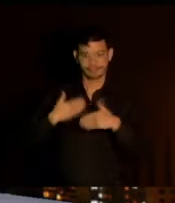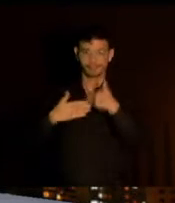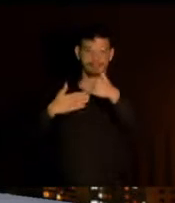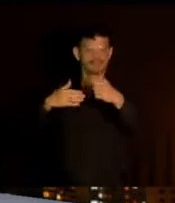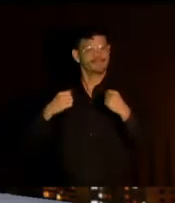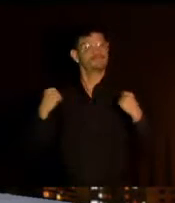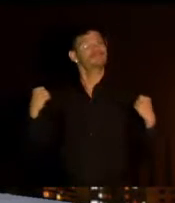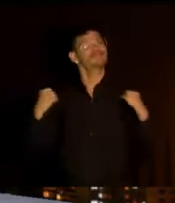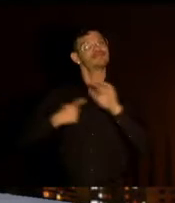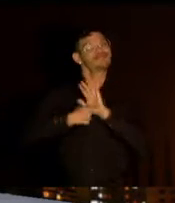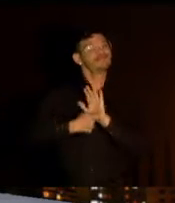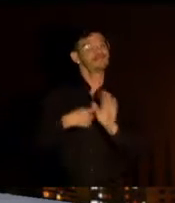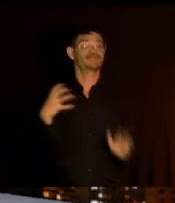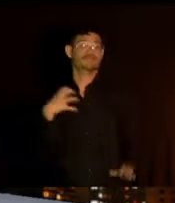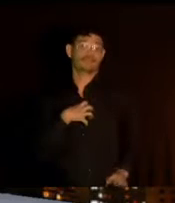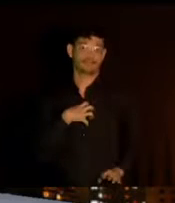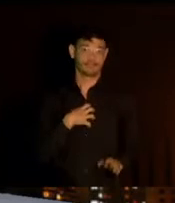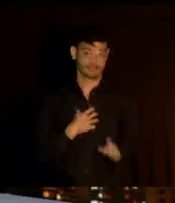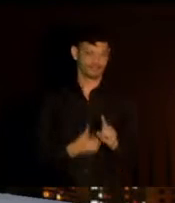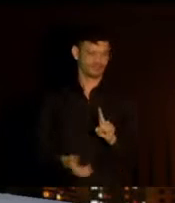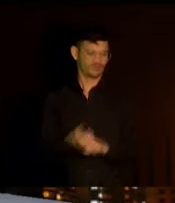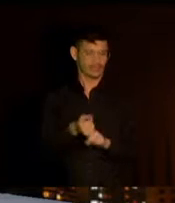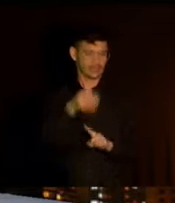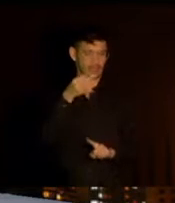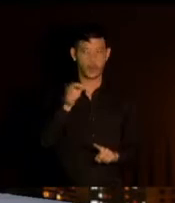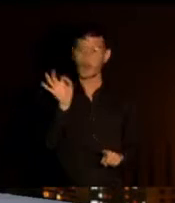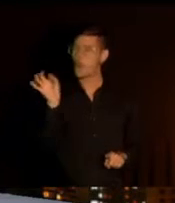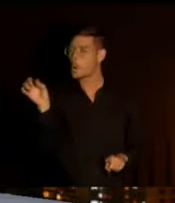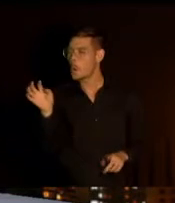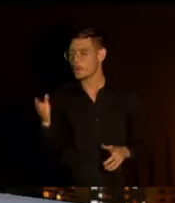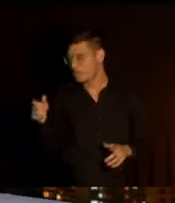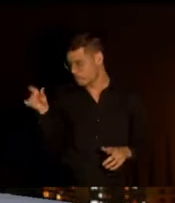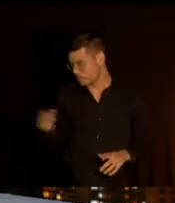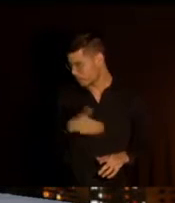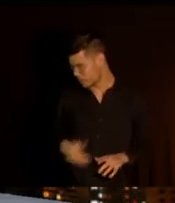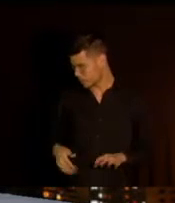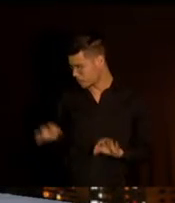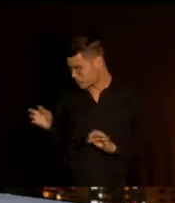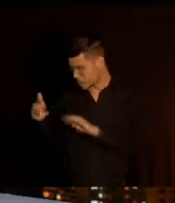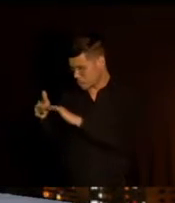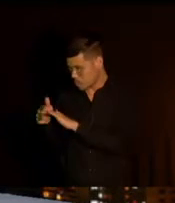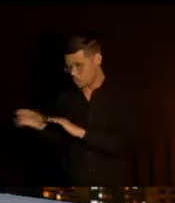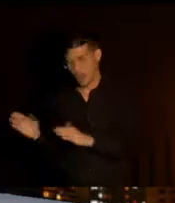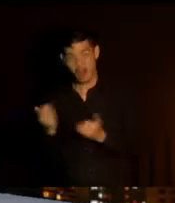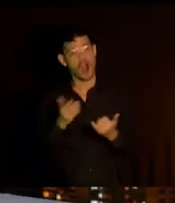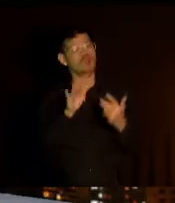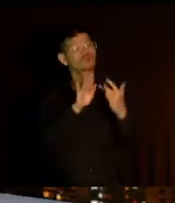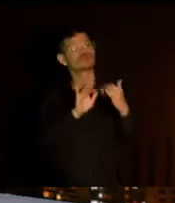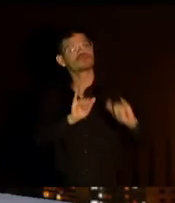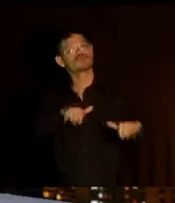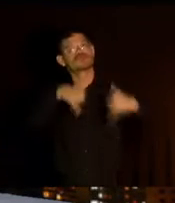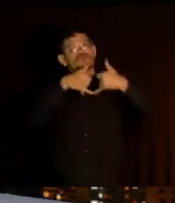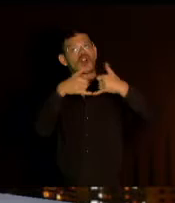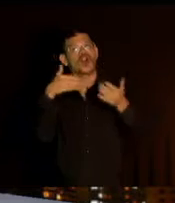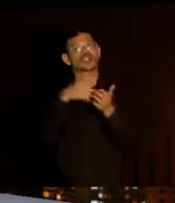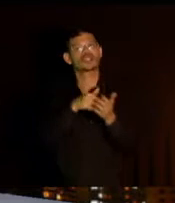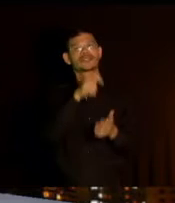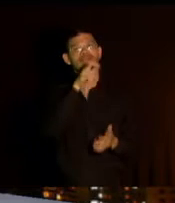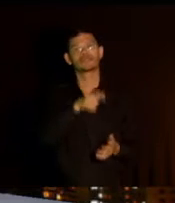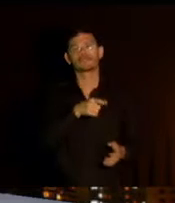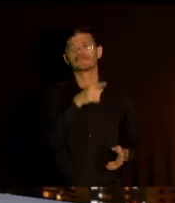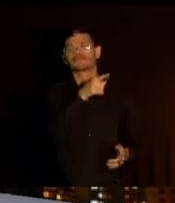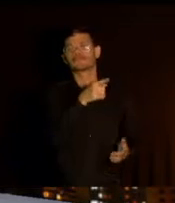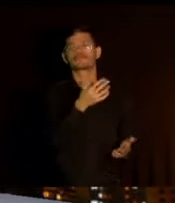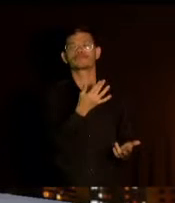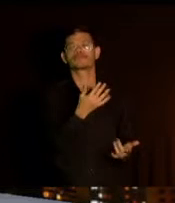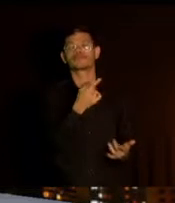lo vamos a conseguir. Pero permítame un momento, presidente Julio César Ávila, para poder tener contacto nuevamente vía telefónica con